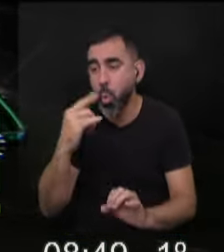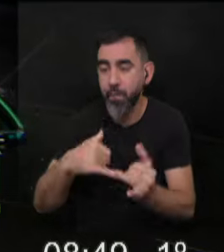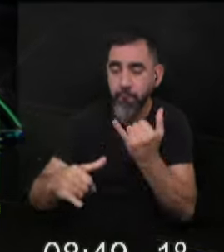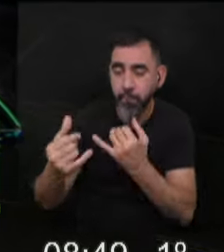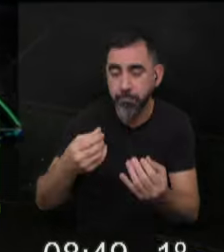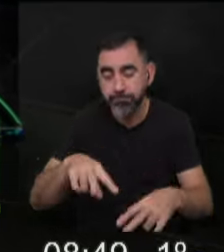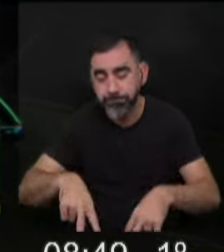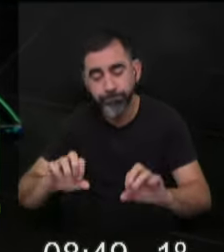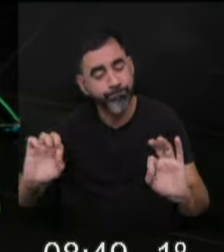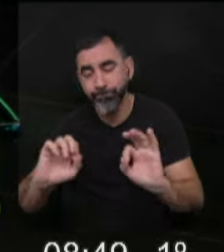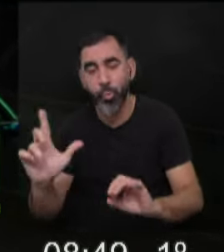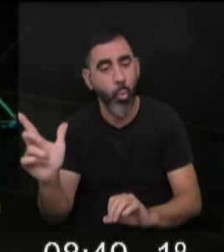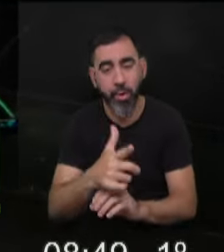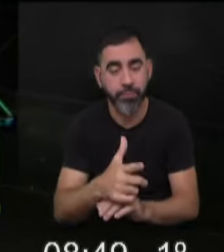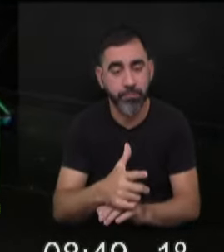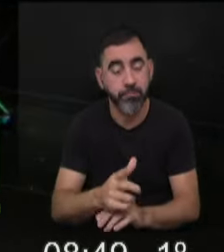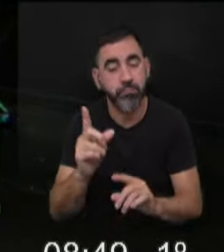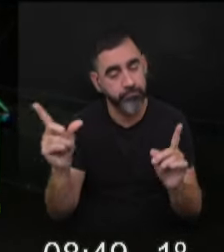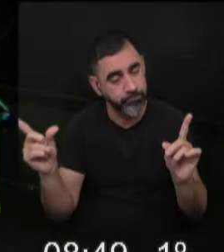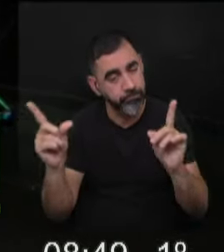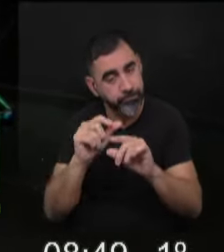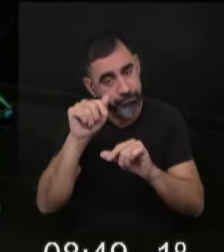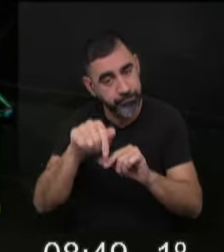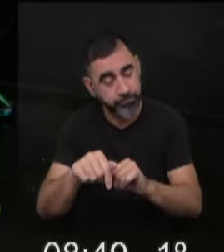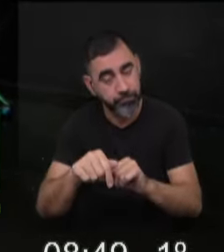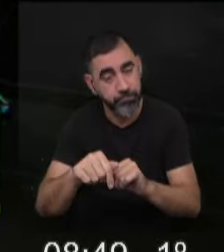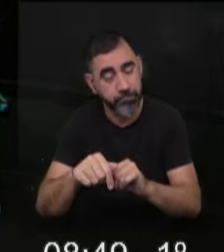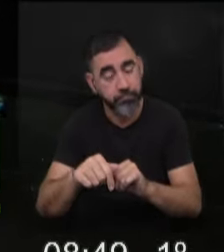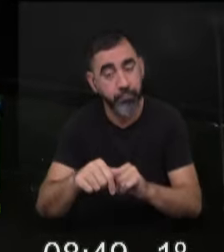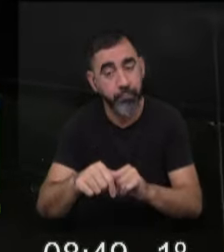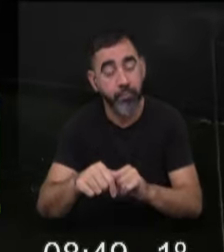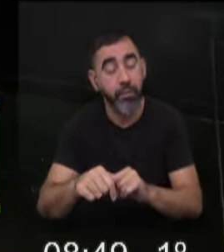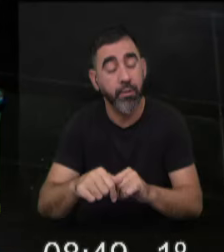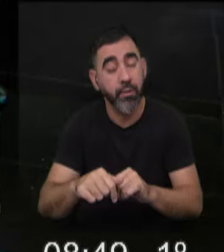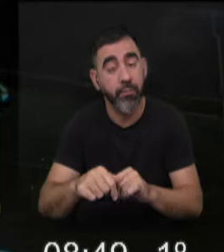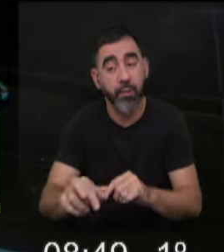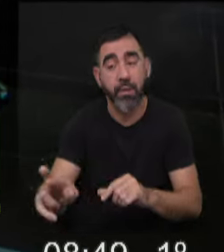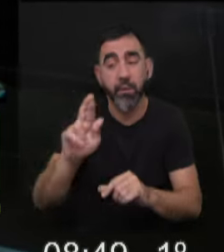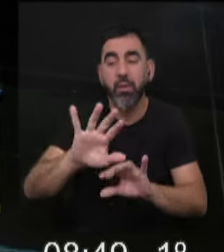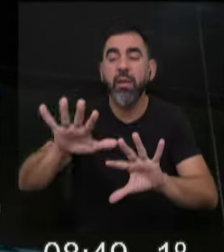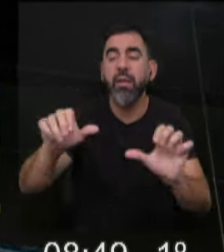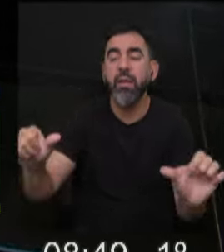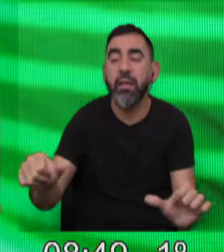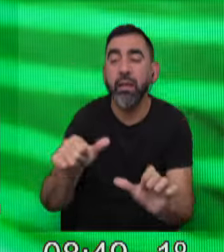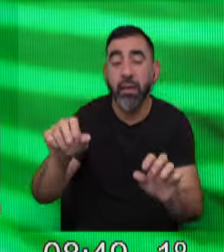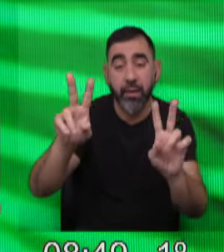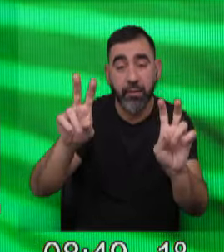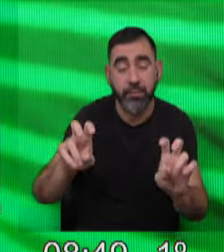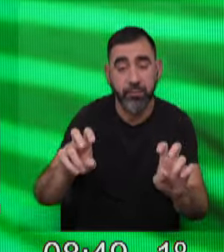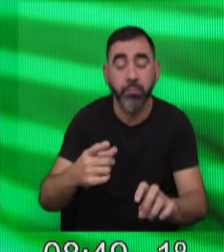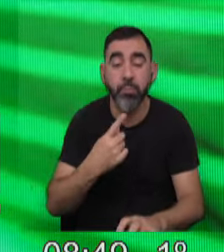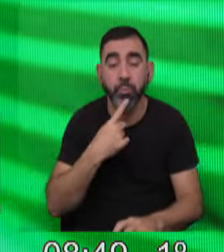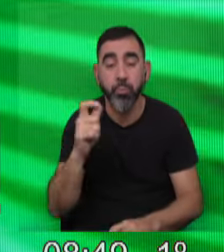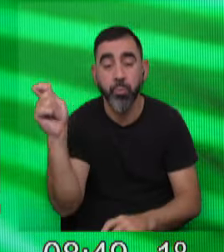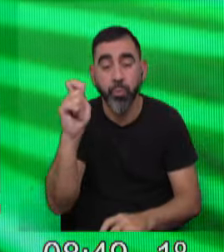les consultabas, ¿no? Entonces ahí también hay una dificultad por parte de los organismos de dar cuenta de qué están haciendo en torno a esta, por lo menos, política